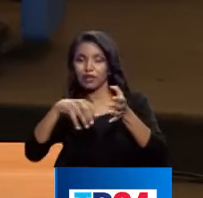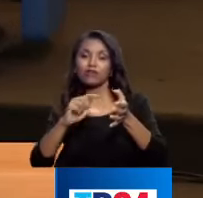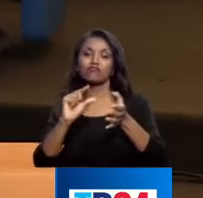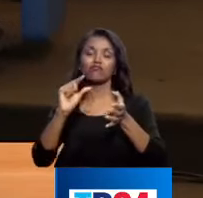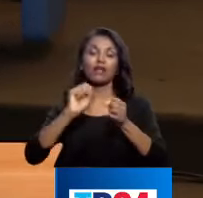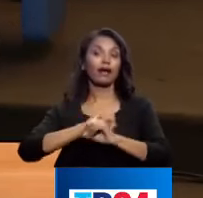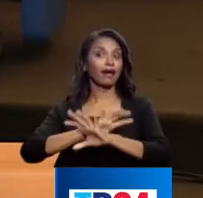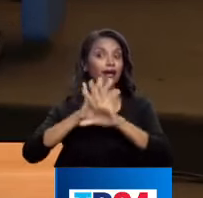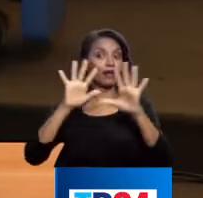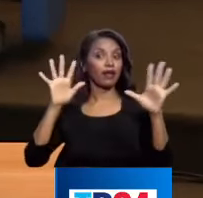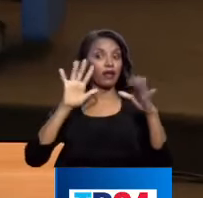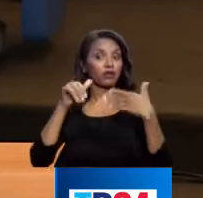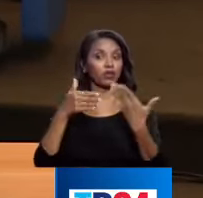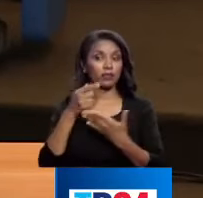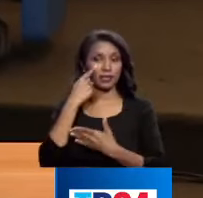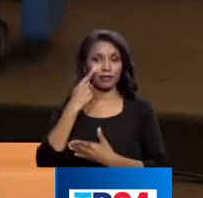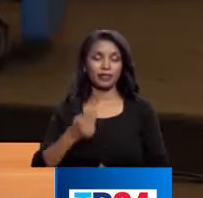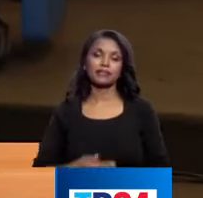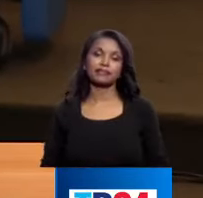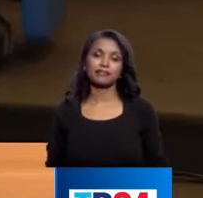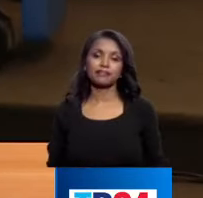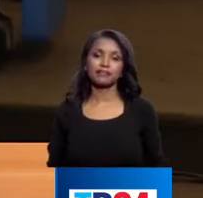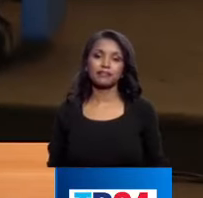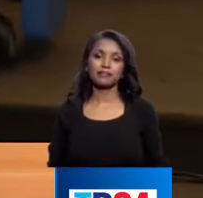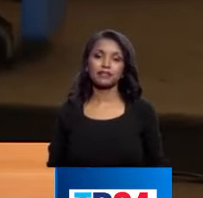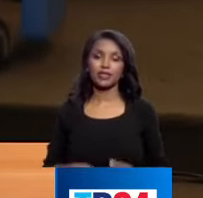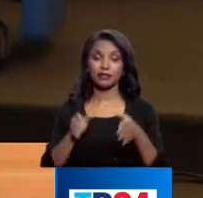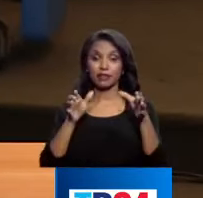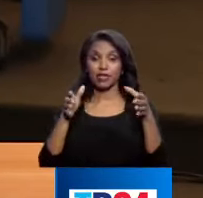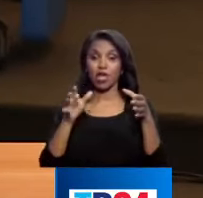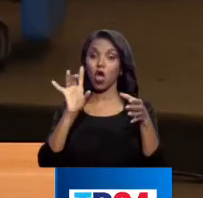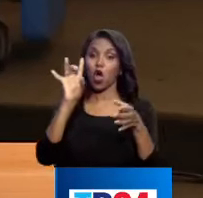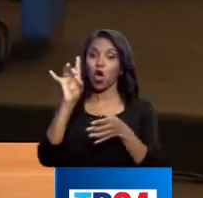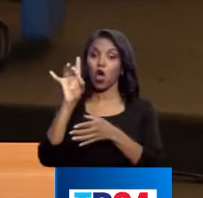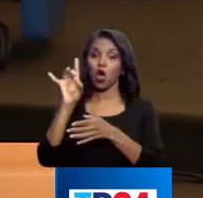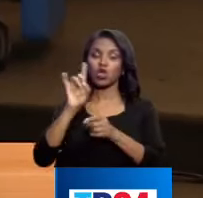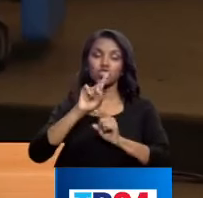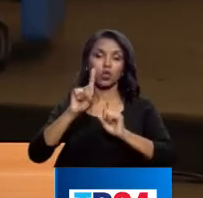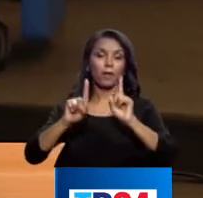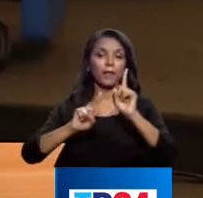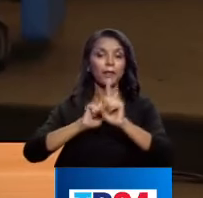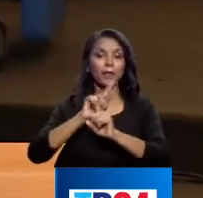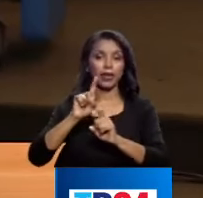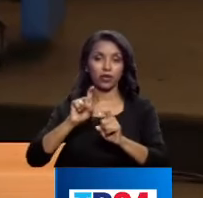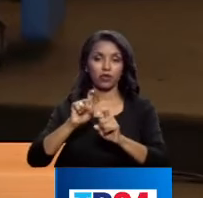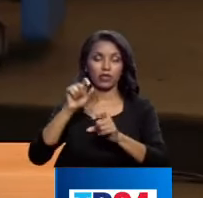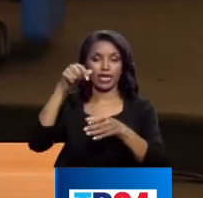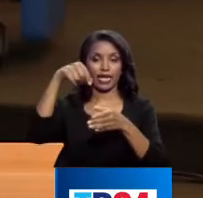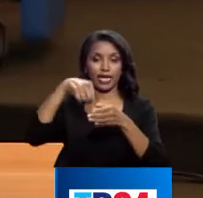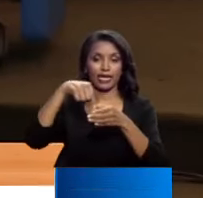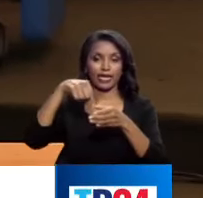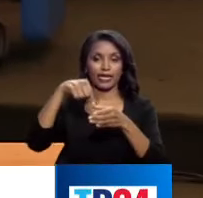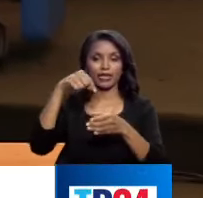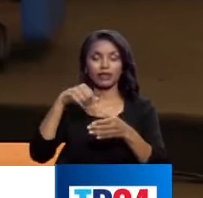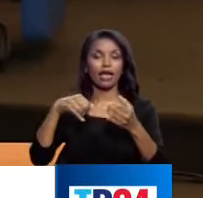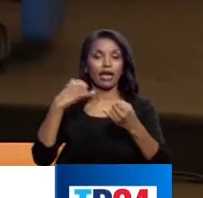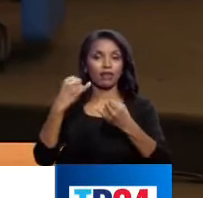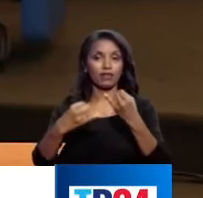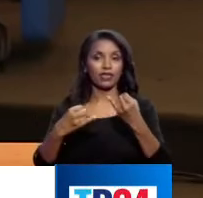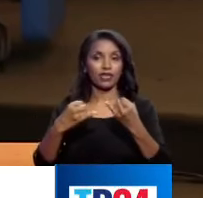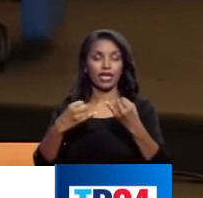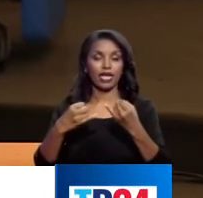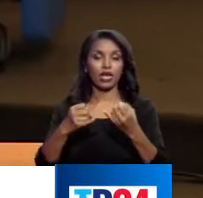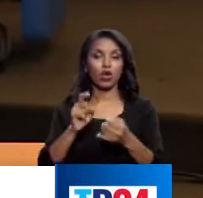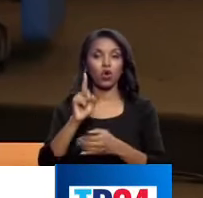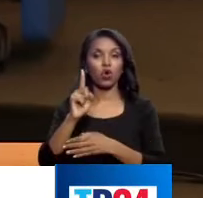acto absolutamente transparente. El recipiente contiene 8 preguntas, totalizando la cantidad de candidatos, por lo que al final sobrará